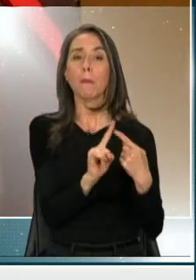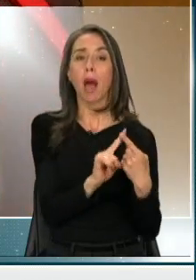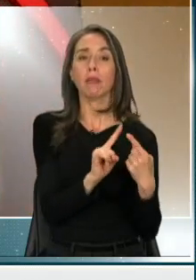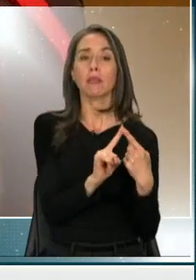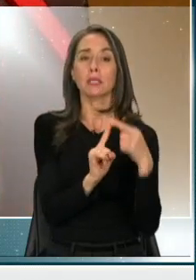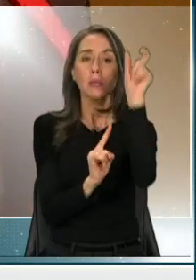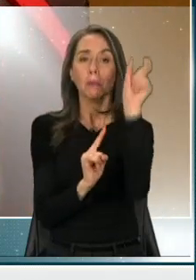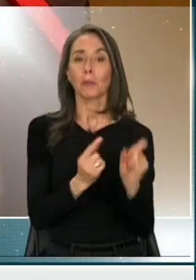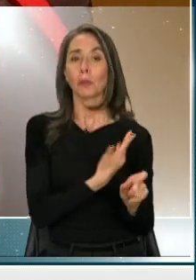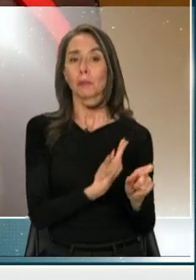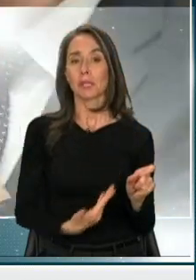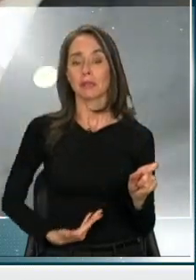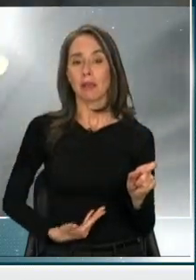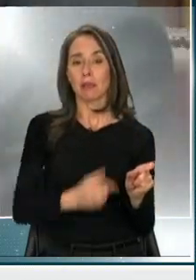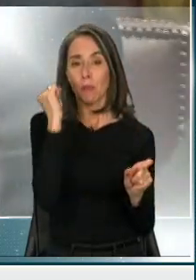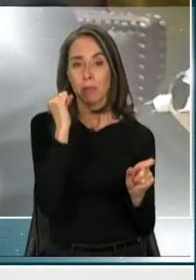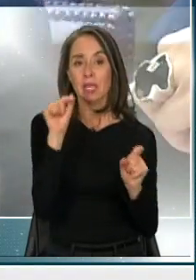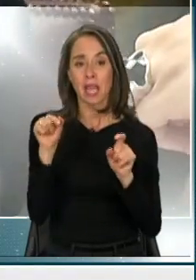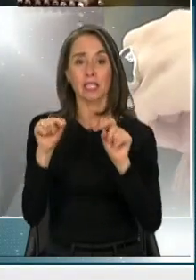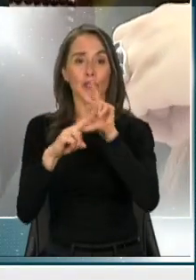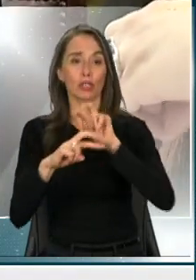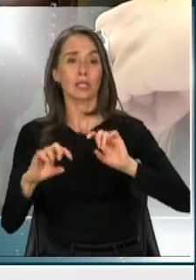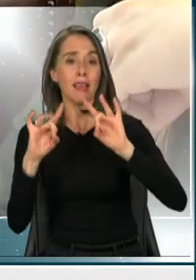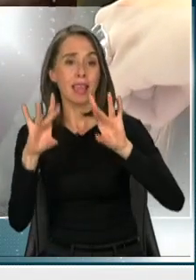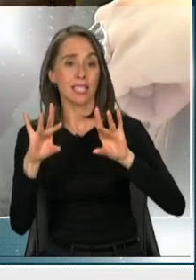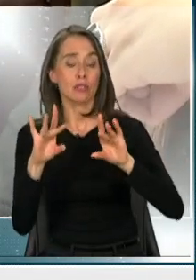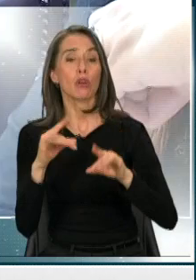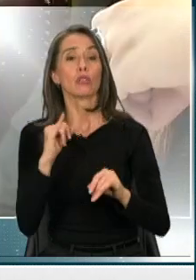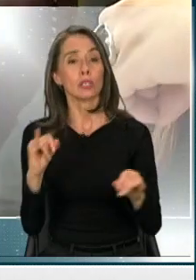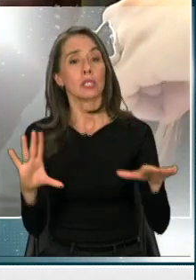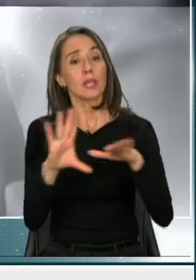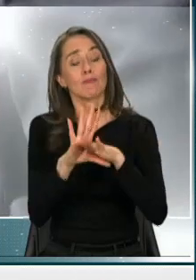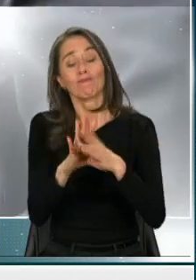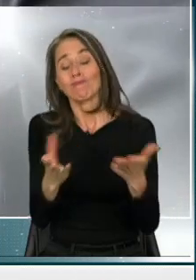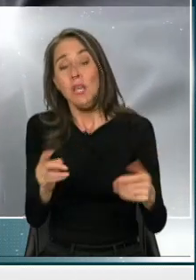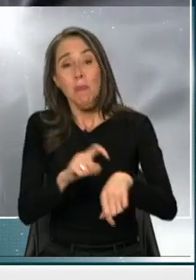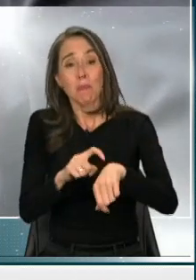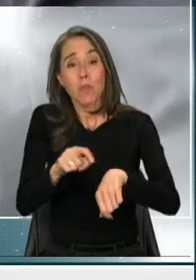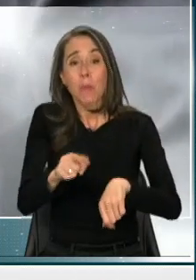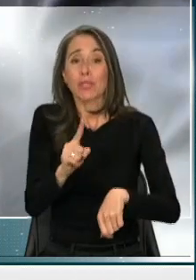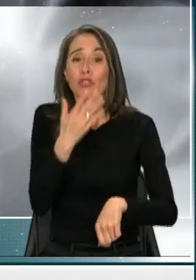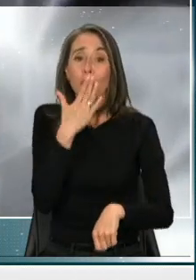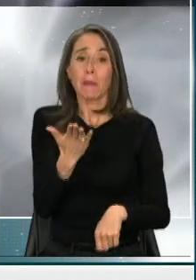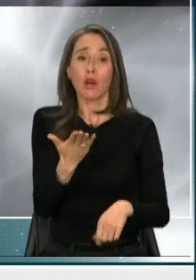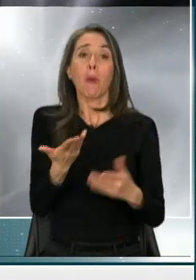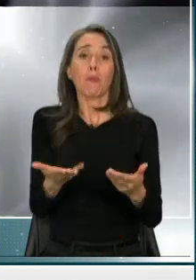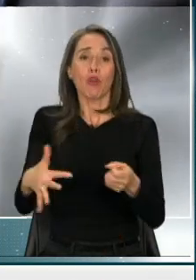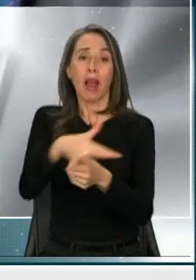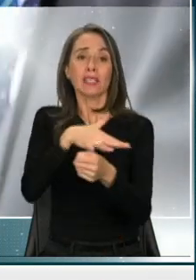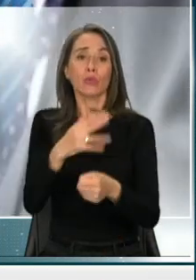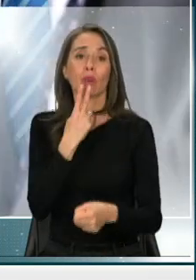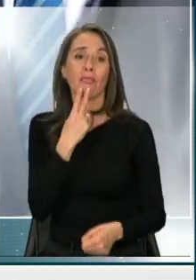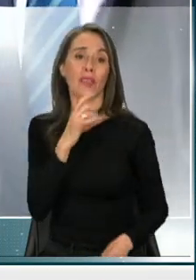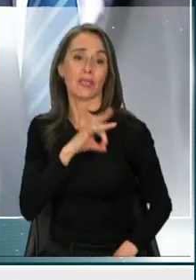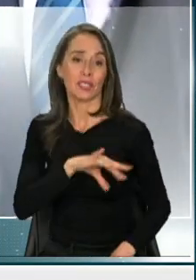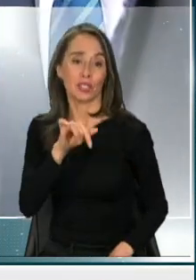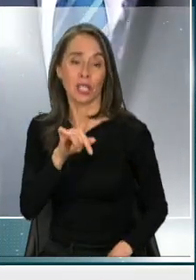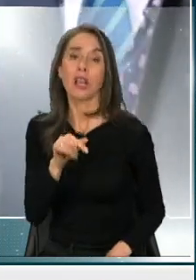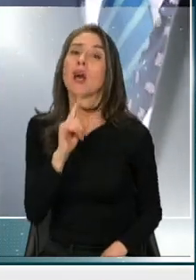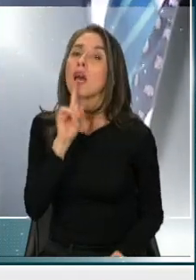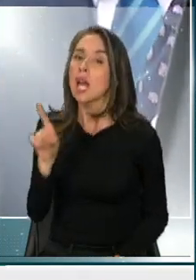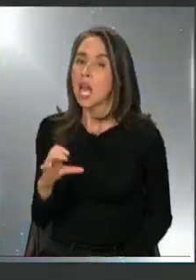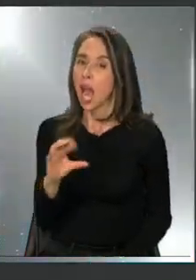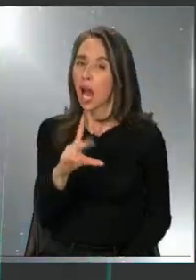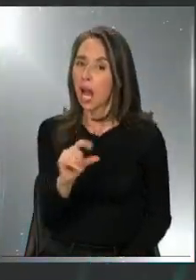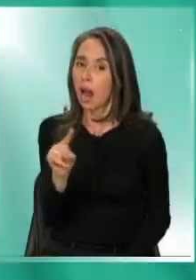del presidente en estos hechos si bien coincido que el momento no es el más oportuno para la situación que está viviendo el país ahora carlos hay también quienes